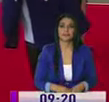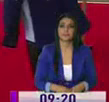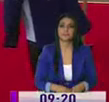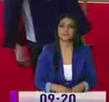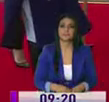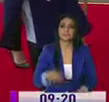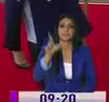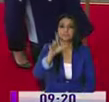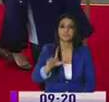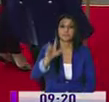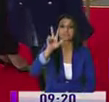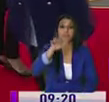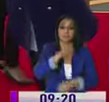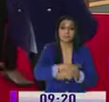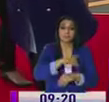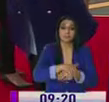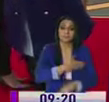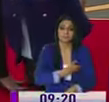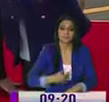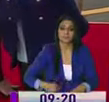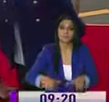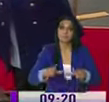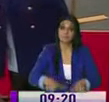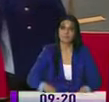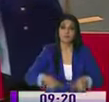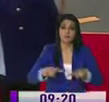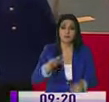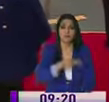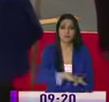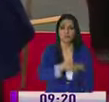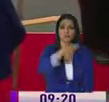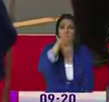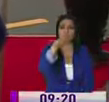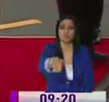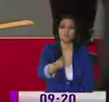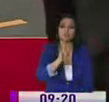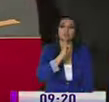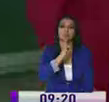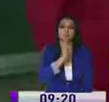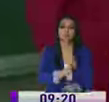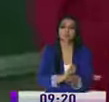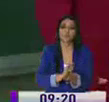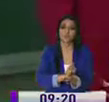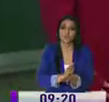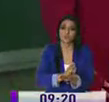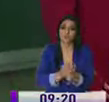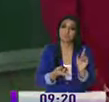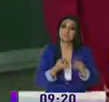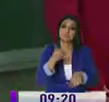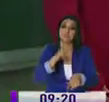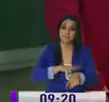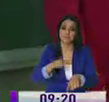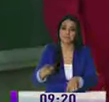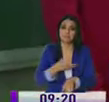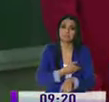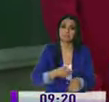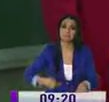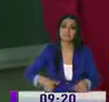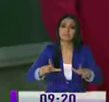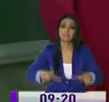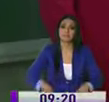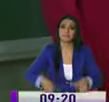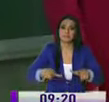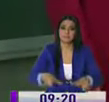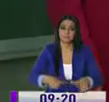de este lunes el primer mandatario lenín moreno partió hacia nueva york en eeuu esta es la primera gira que realiza como presidente de la